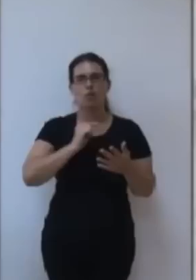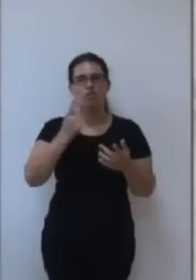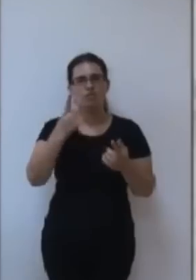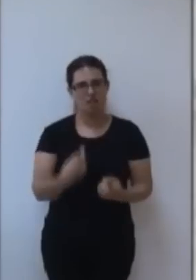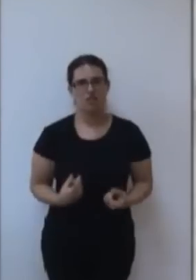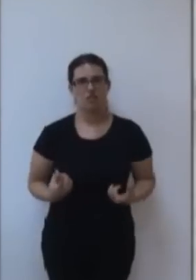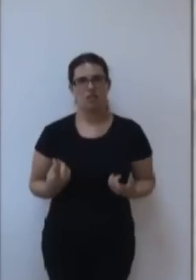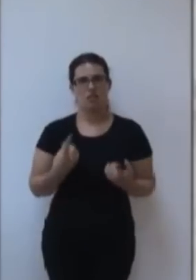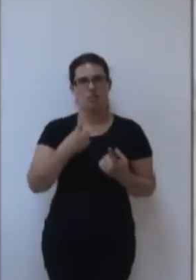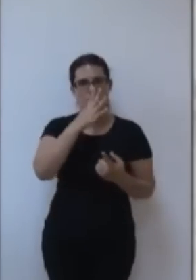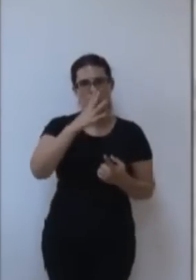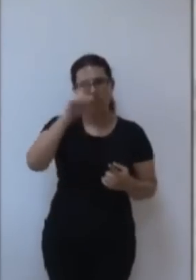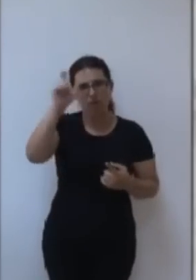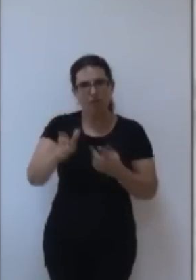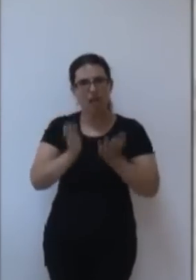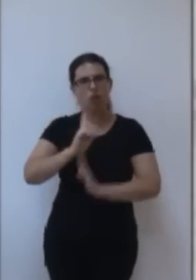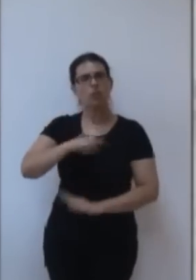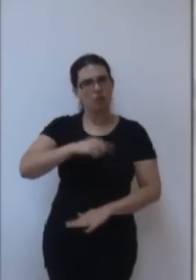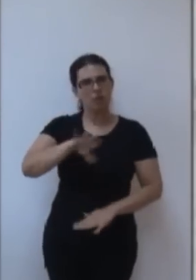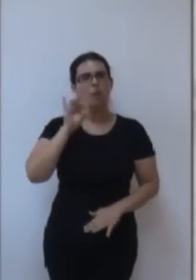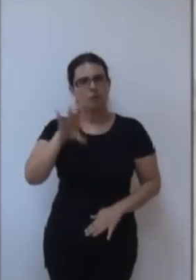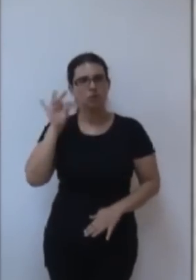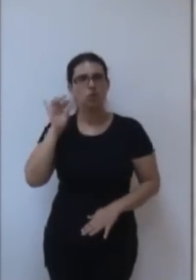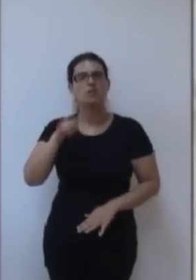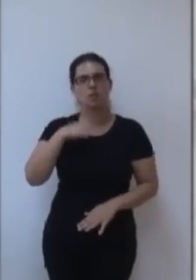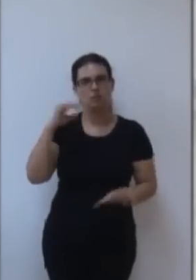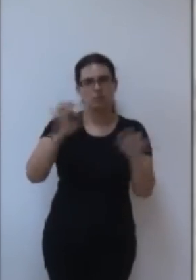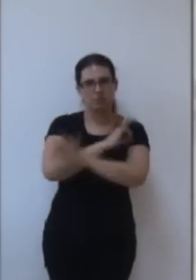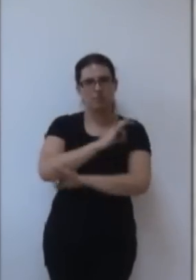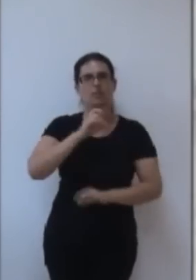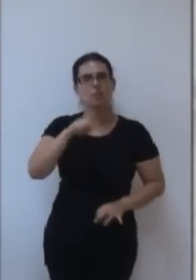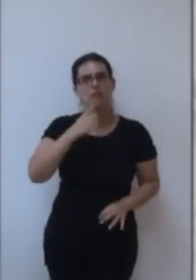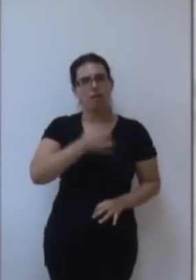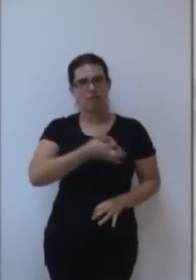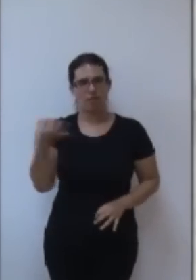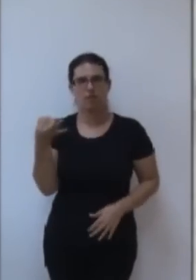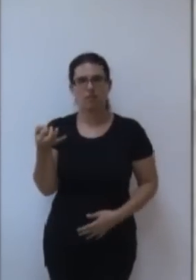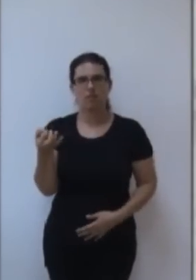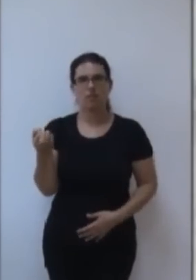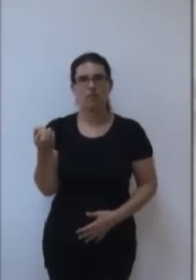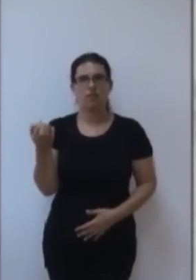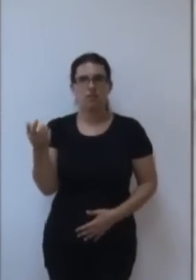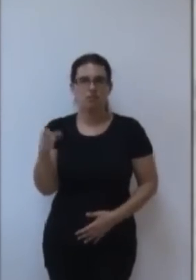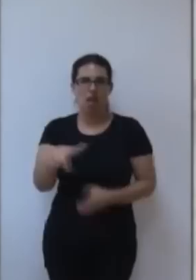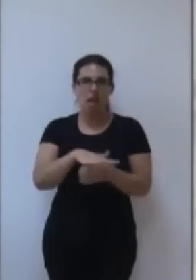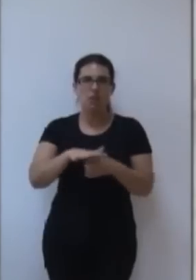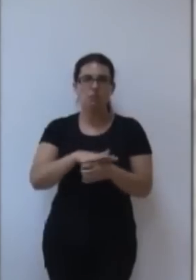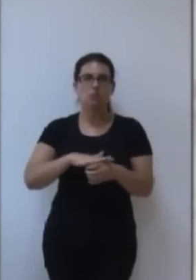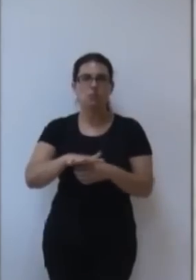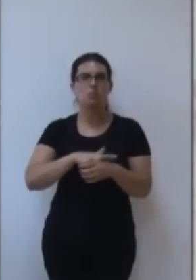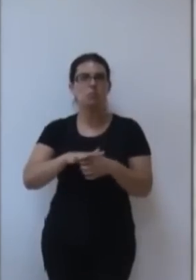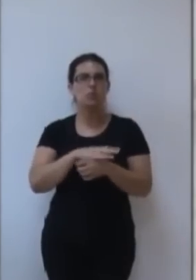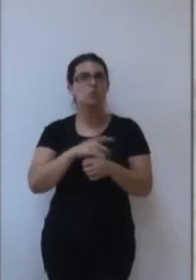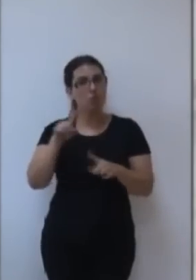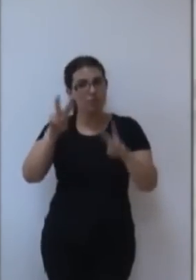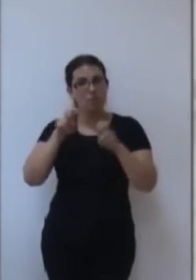también toma decisiones, también se equivoca y también acierta, y en ese ámbito, bueno, pues ahí el